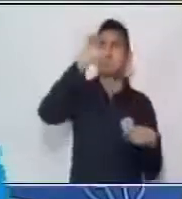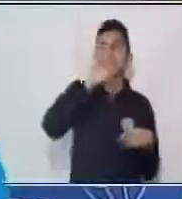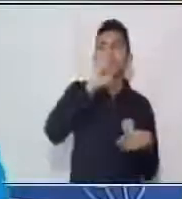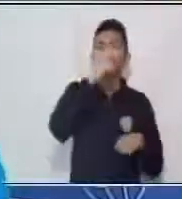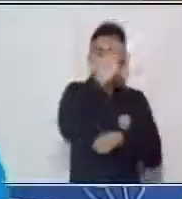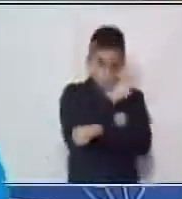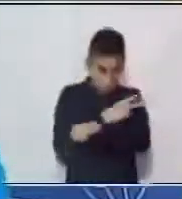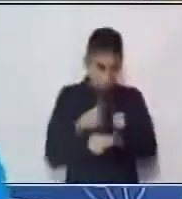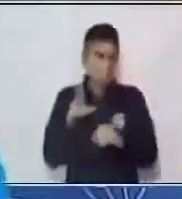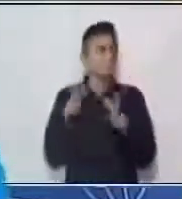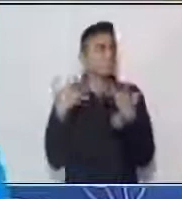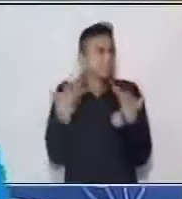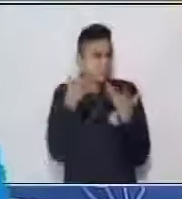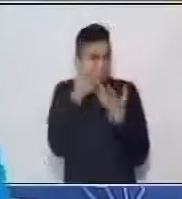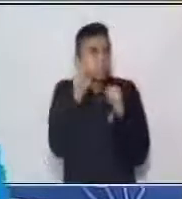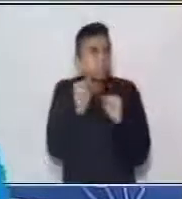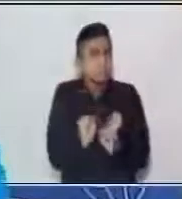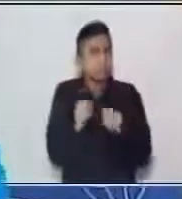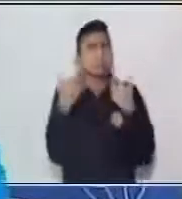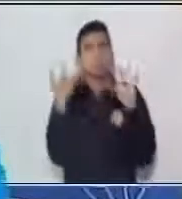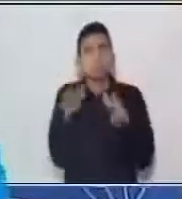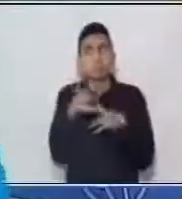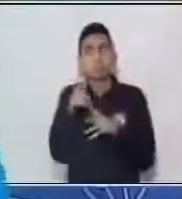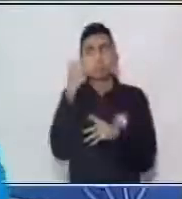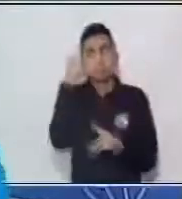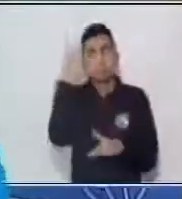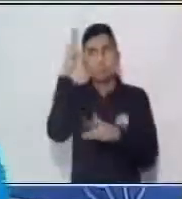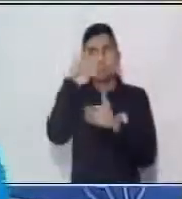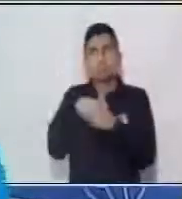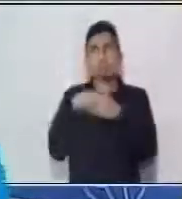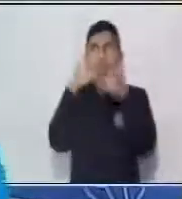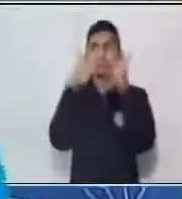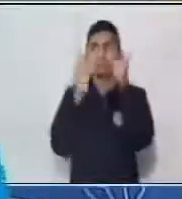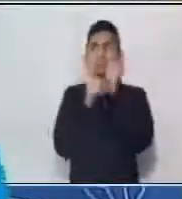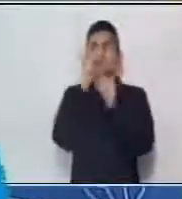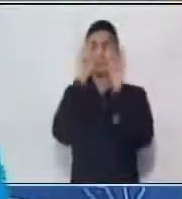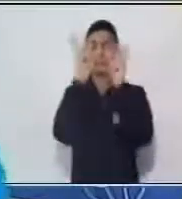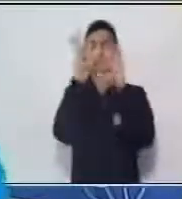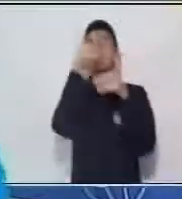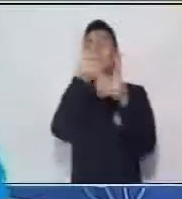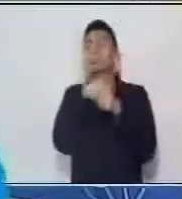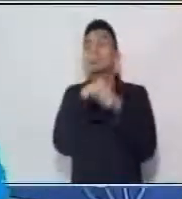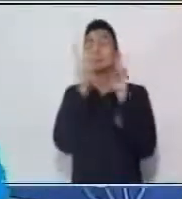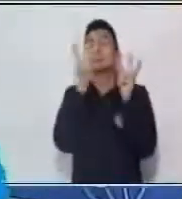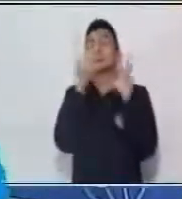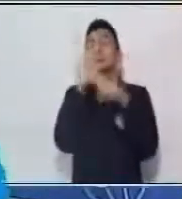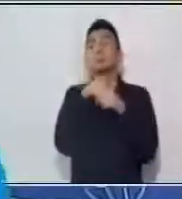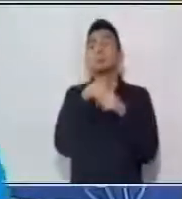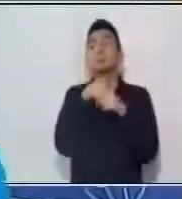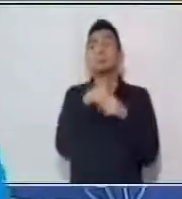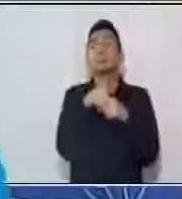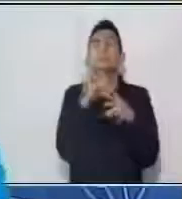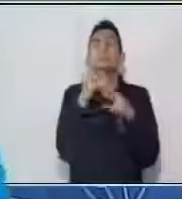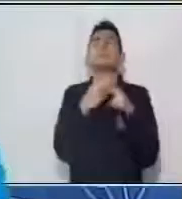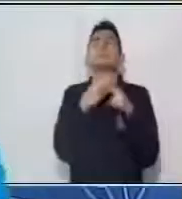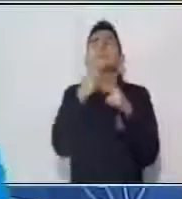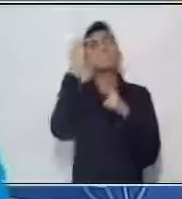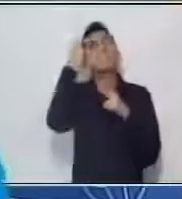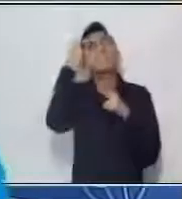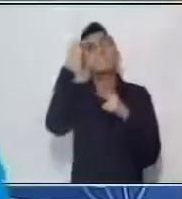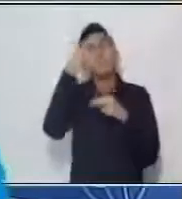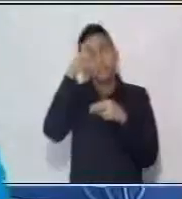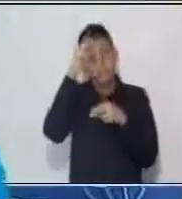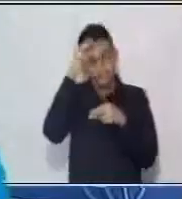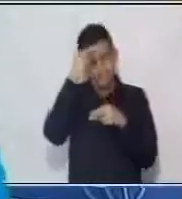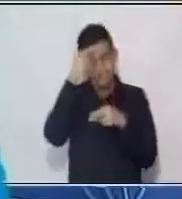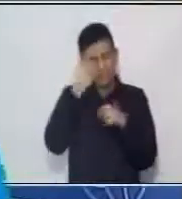porque en este caso podríamos meterlo muy bien a lo que son los, a ver cómo se llaman estos, a ver si